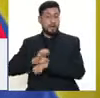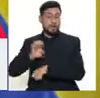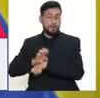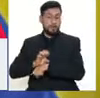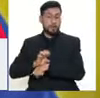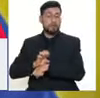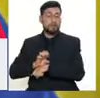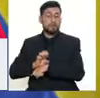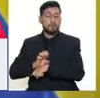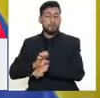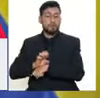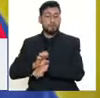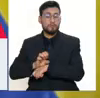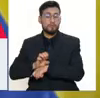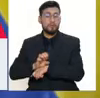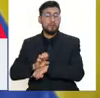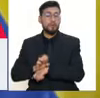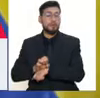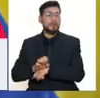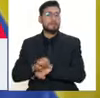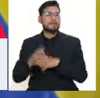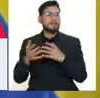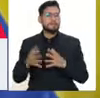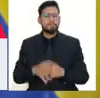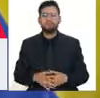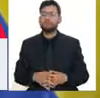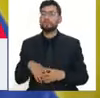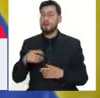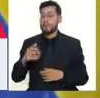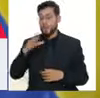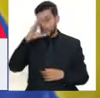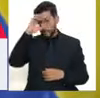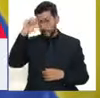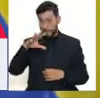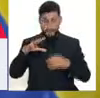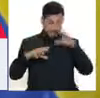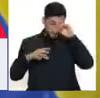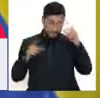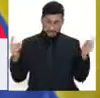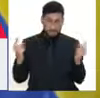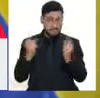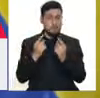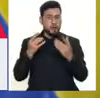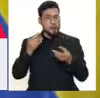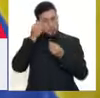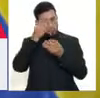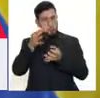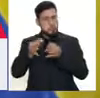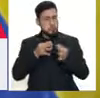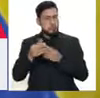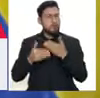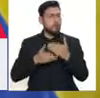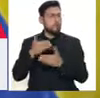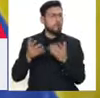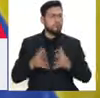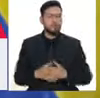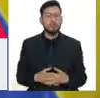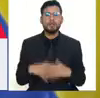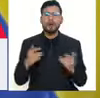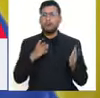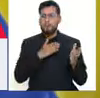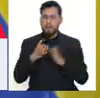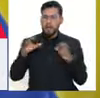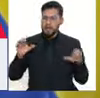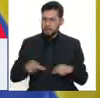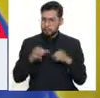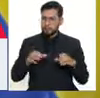Ecuador. Al respecto, nuestros cancilleres informaron de los avances en la implementación del Plan